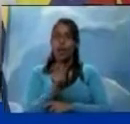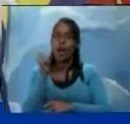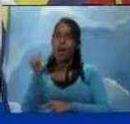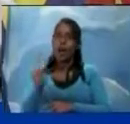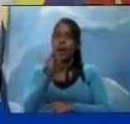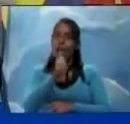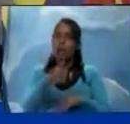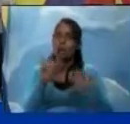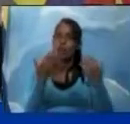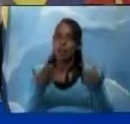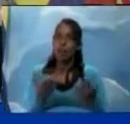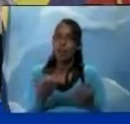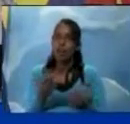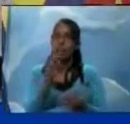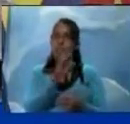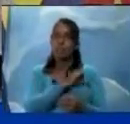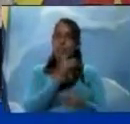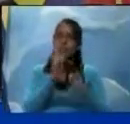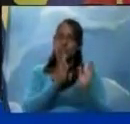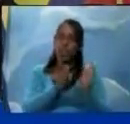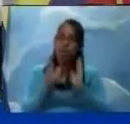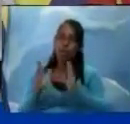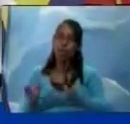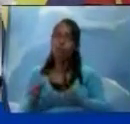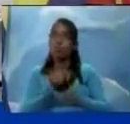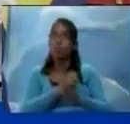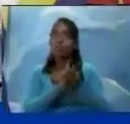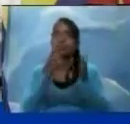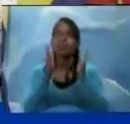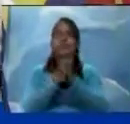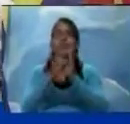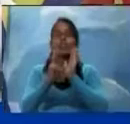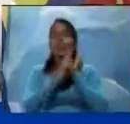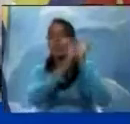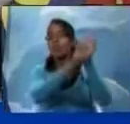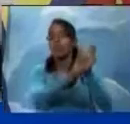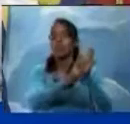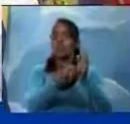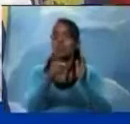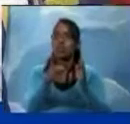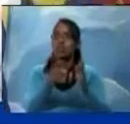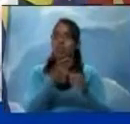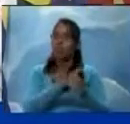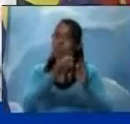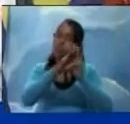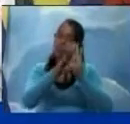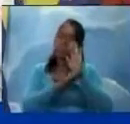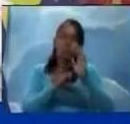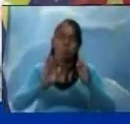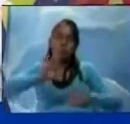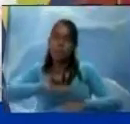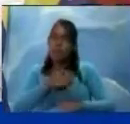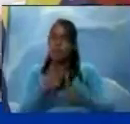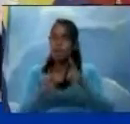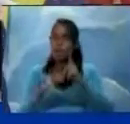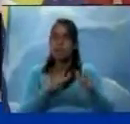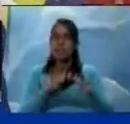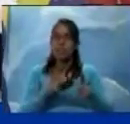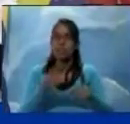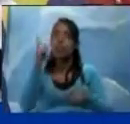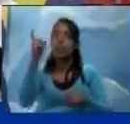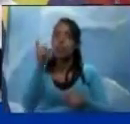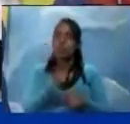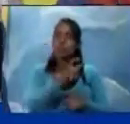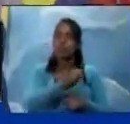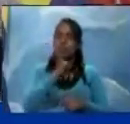cada uno le da según su santa voluntad y según su capacidad. A una persona que